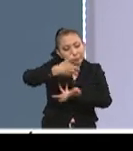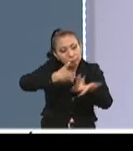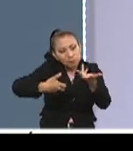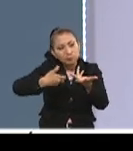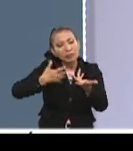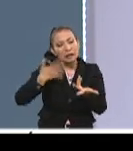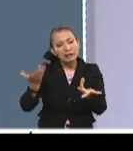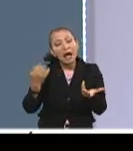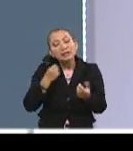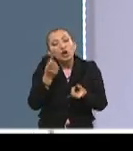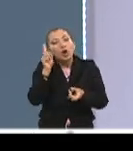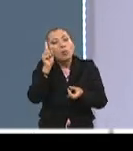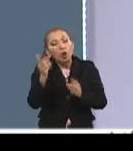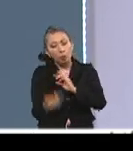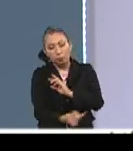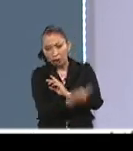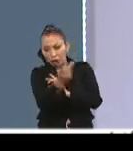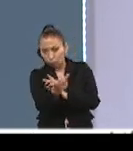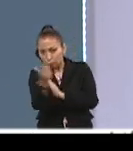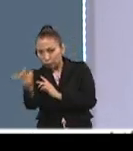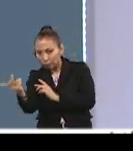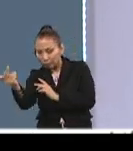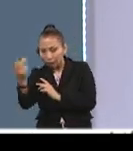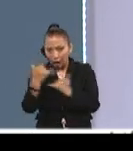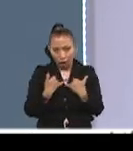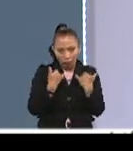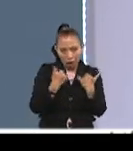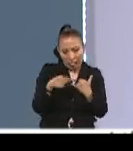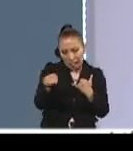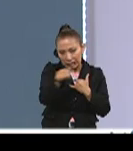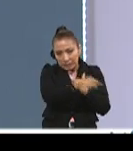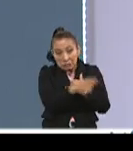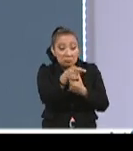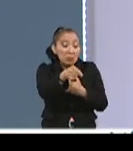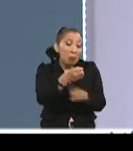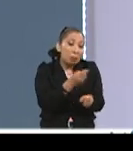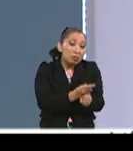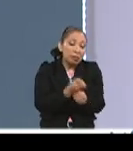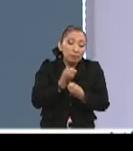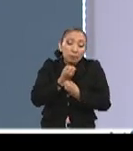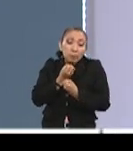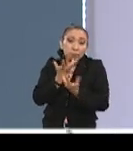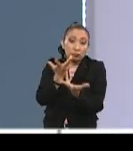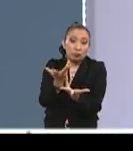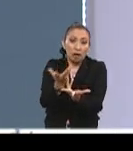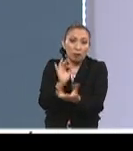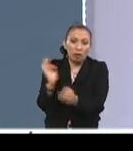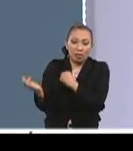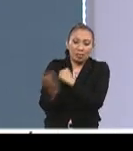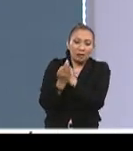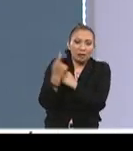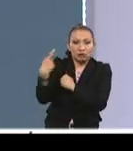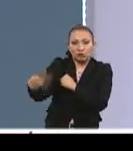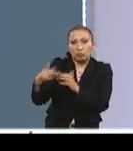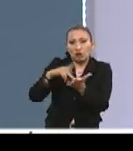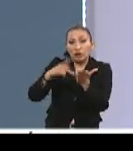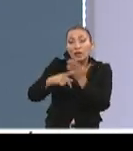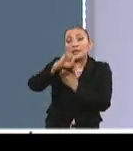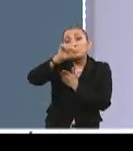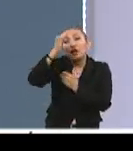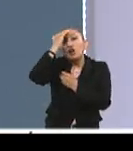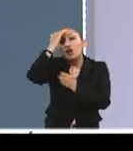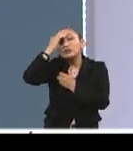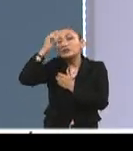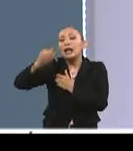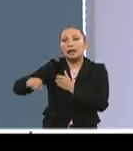y hacerles una pregunta a nuestros emprendedores donde tendrán la oportunidad de defenderse una vez más para después conocer